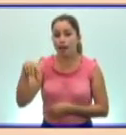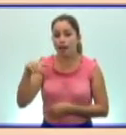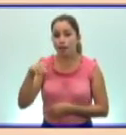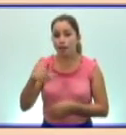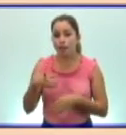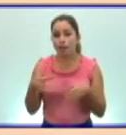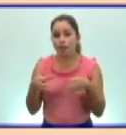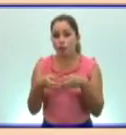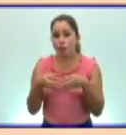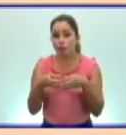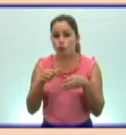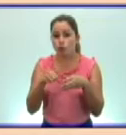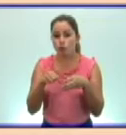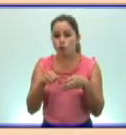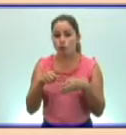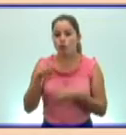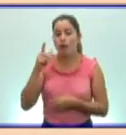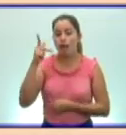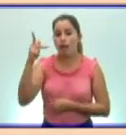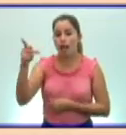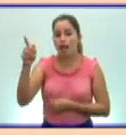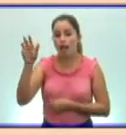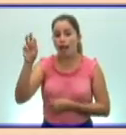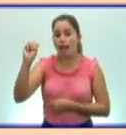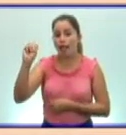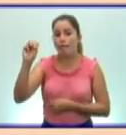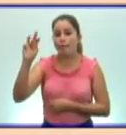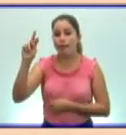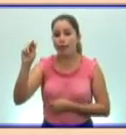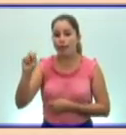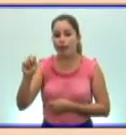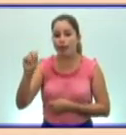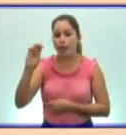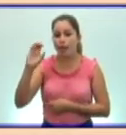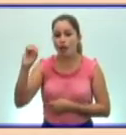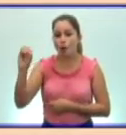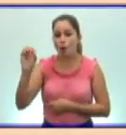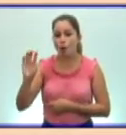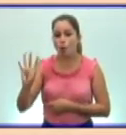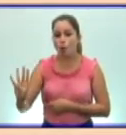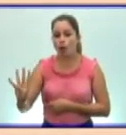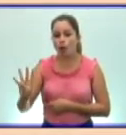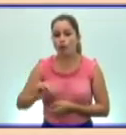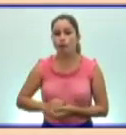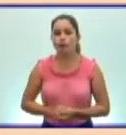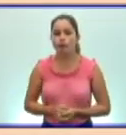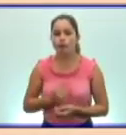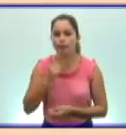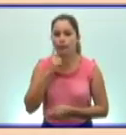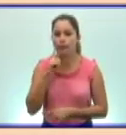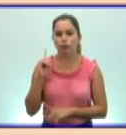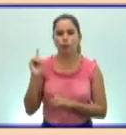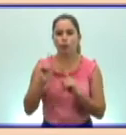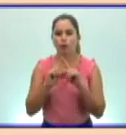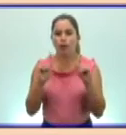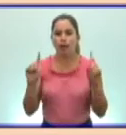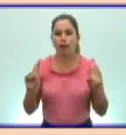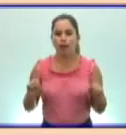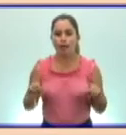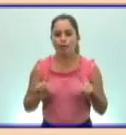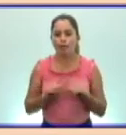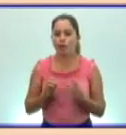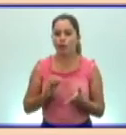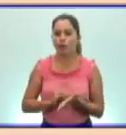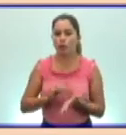concentración del permanganato de potasio. Aquí yo les voy a mostrar de inmediato una lámina donde se